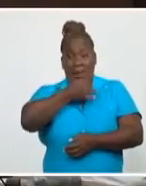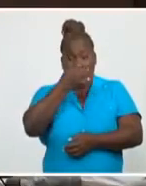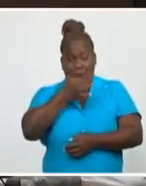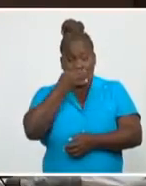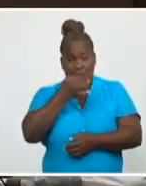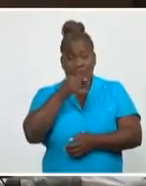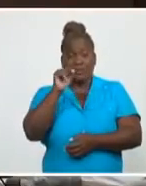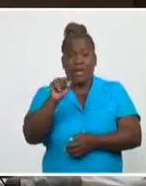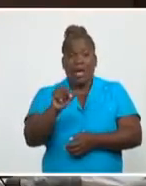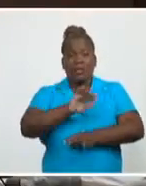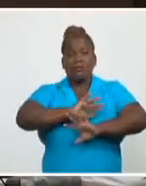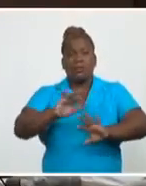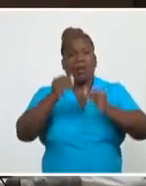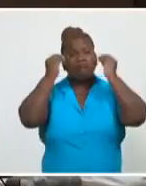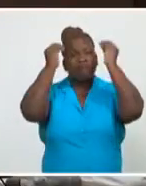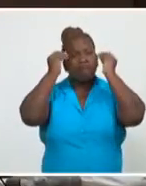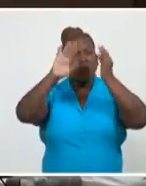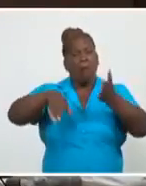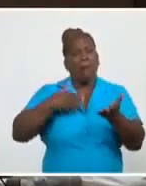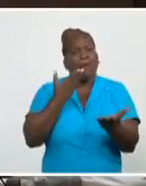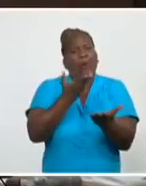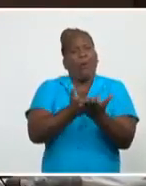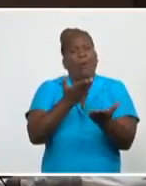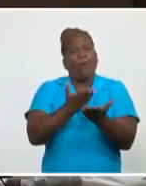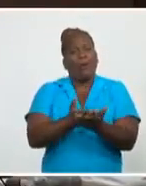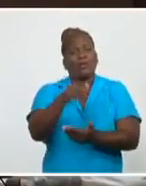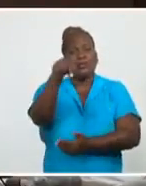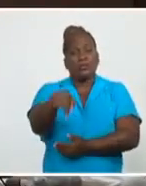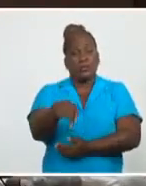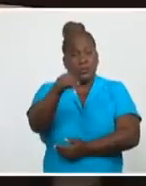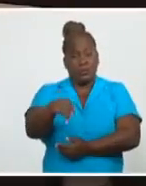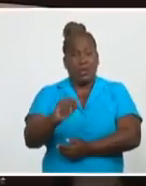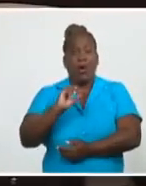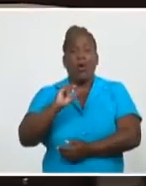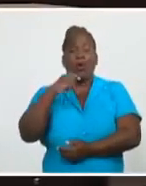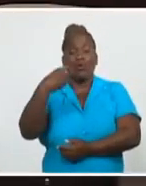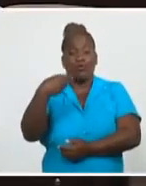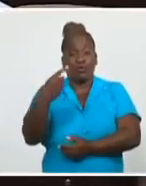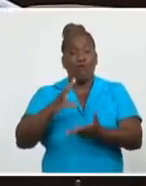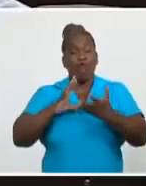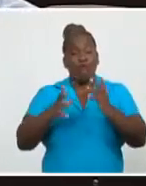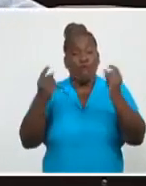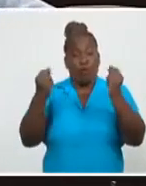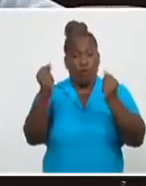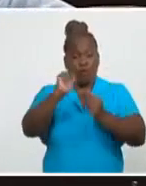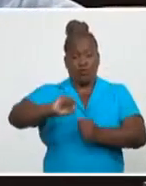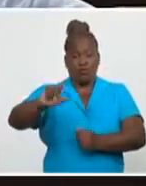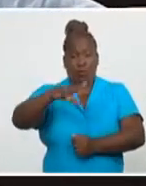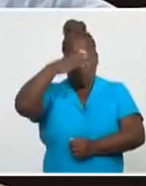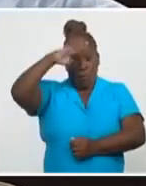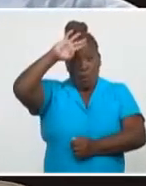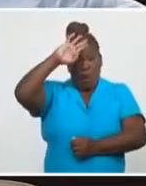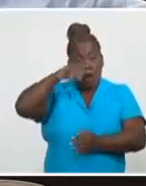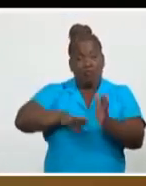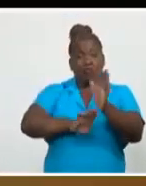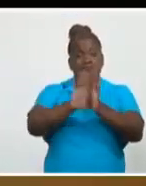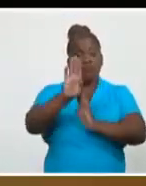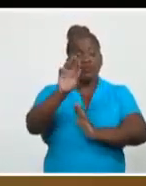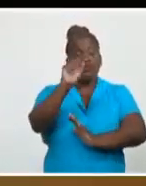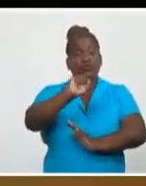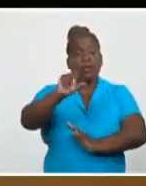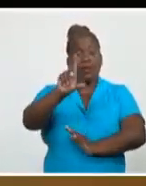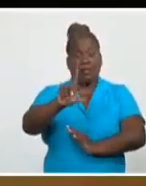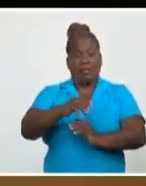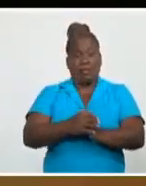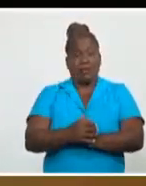se analizaron las propuestas para enriquecer y actualizar la conceptualización del modelo económico y social cubano de desarrollo socialista, al